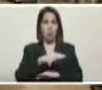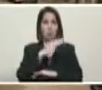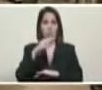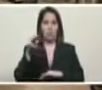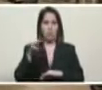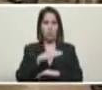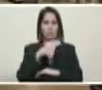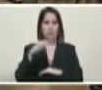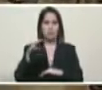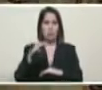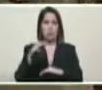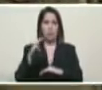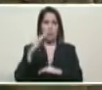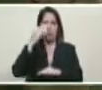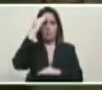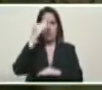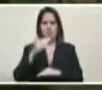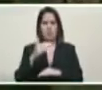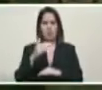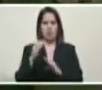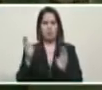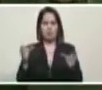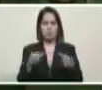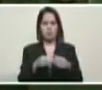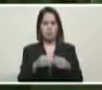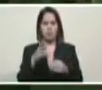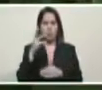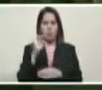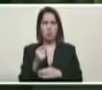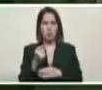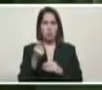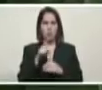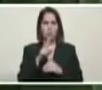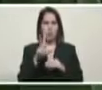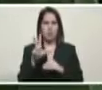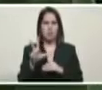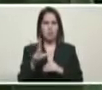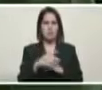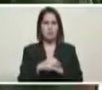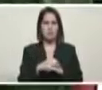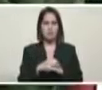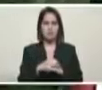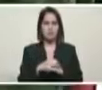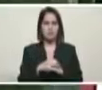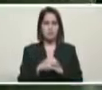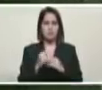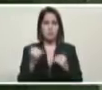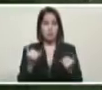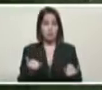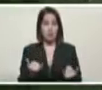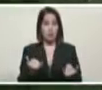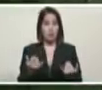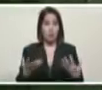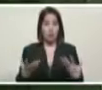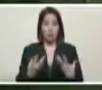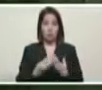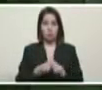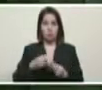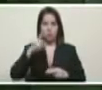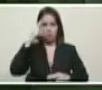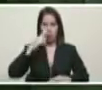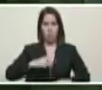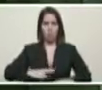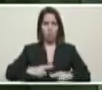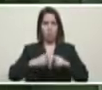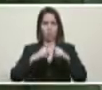del Comando de Zona Guardia Nacional número 13. Continuamos entonces en este reconocimiento, en